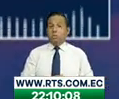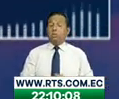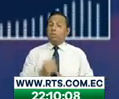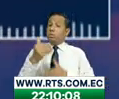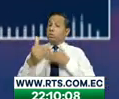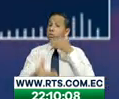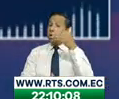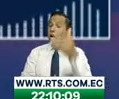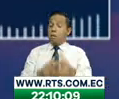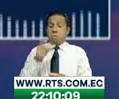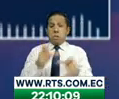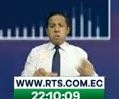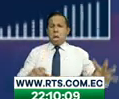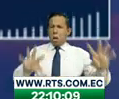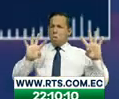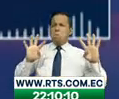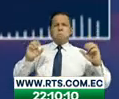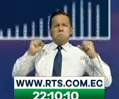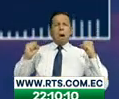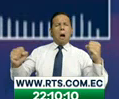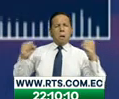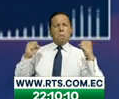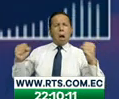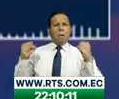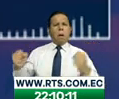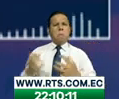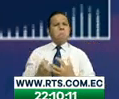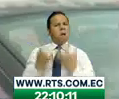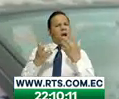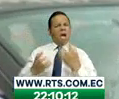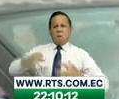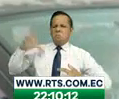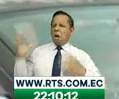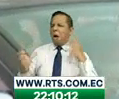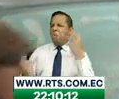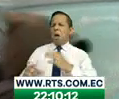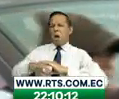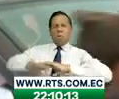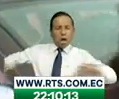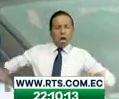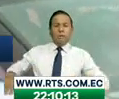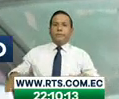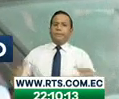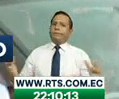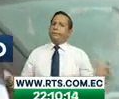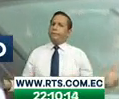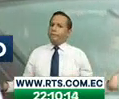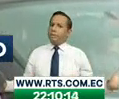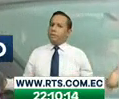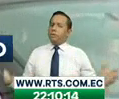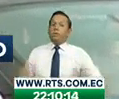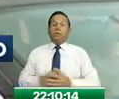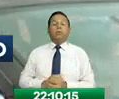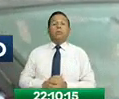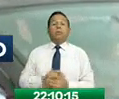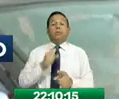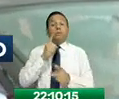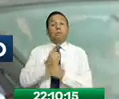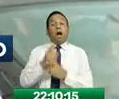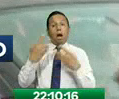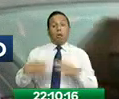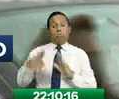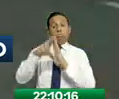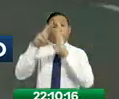la agresividad o la violencia en el ambiente social. El reglamento para el uso progresivo de la fuerza ya fue enviado al